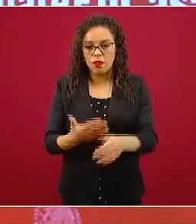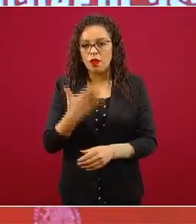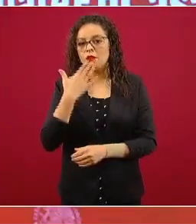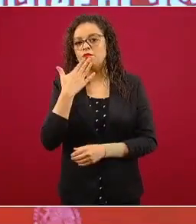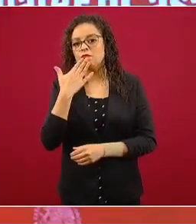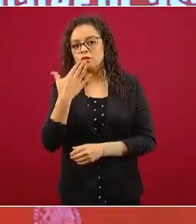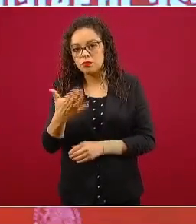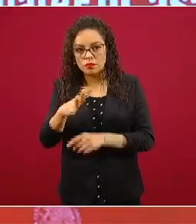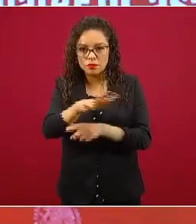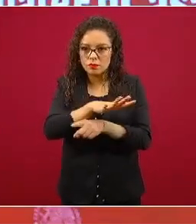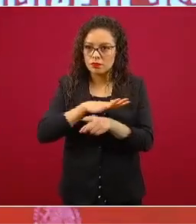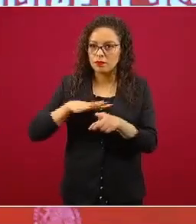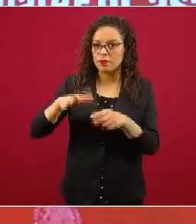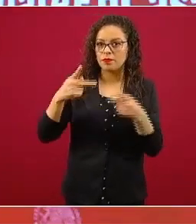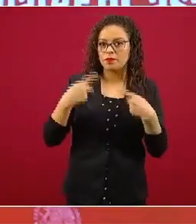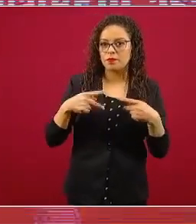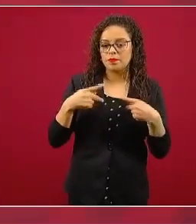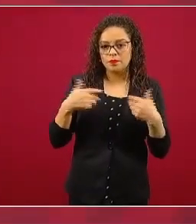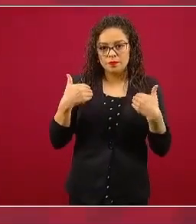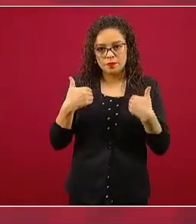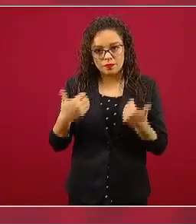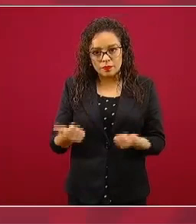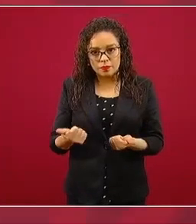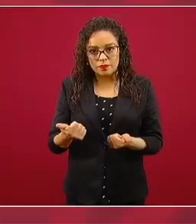con la gente.